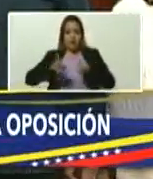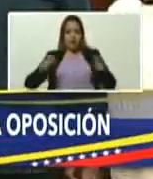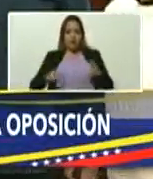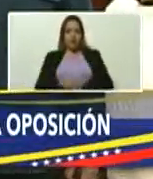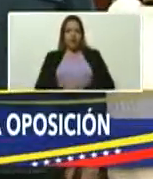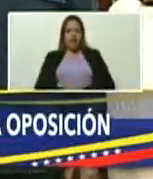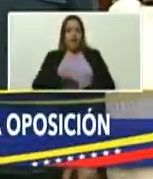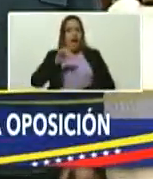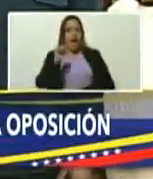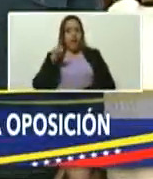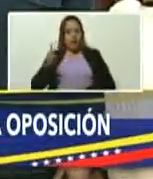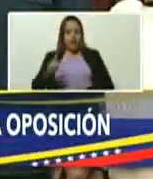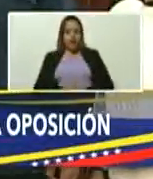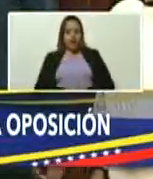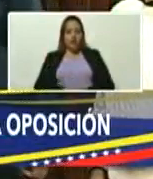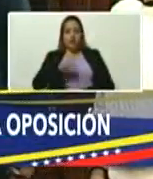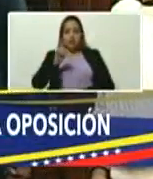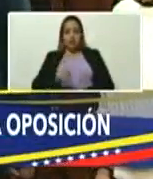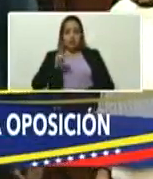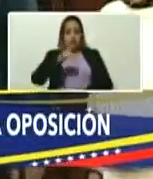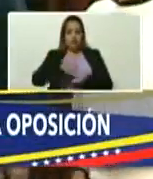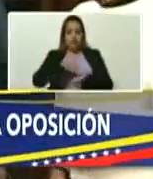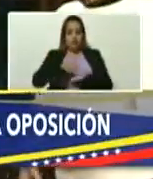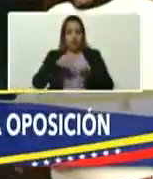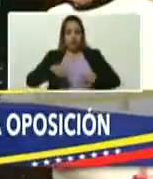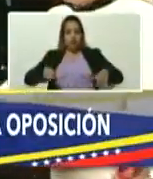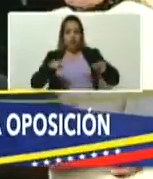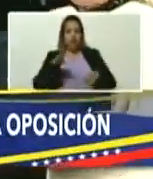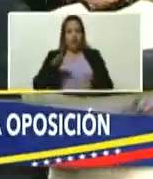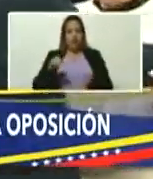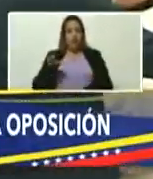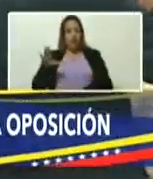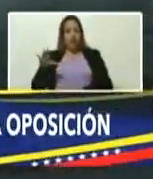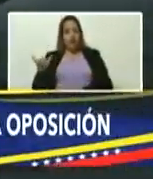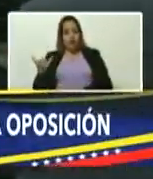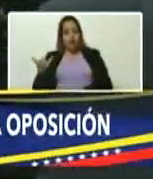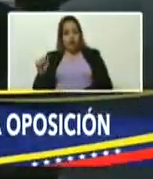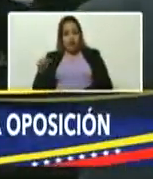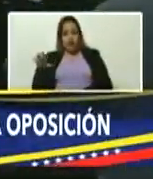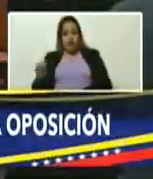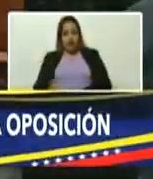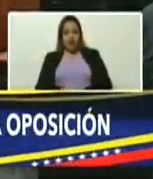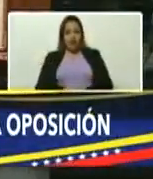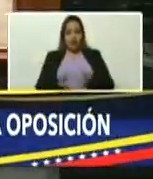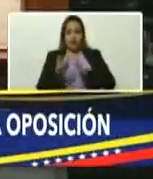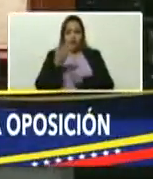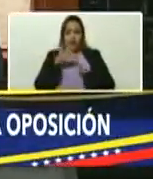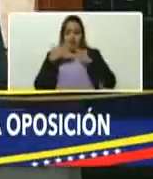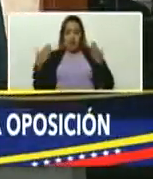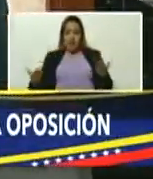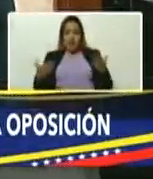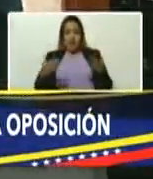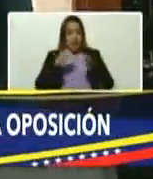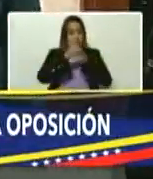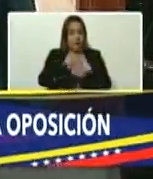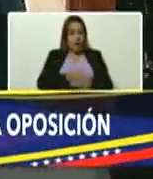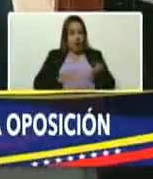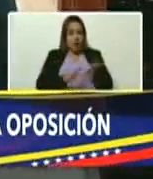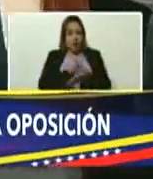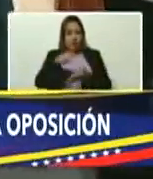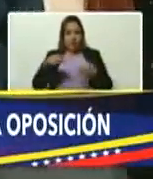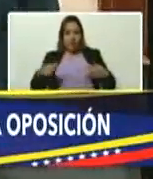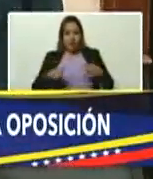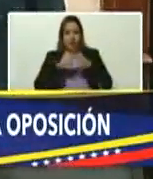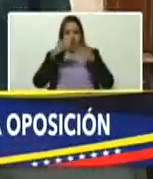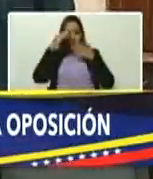Acción Democrática, también presente en el Salón Boyacá del Palacio de Miraflores. Grandes expectativas en torno a este encuentro. Saluda a Luis